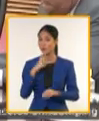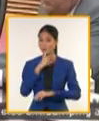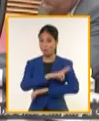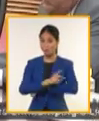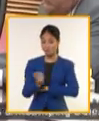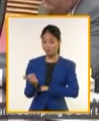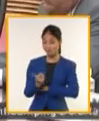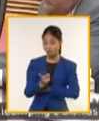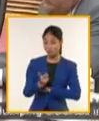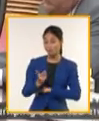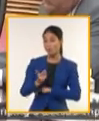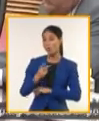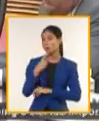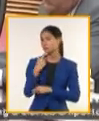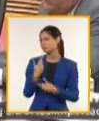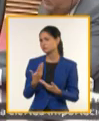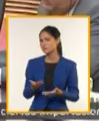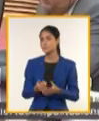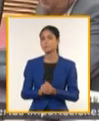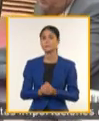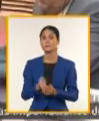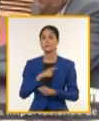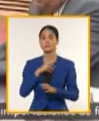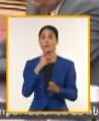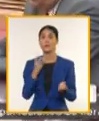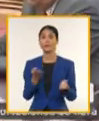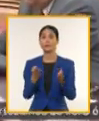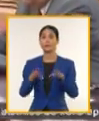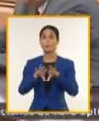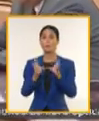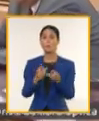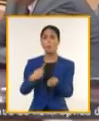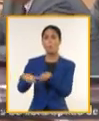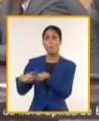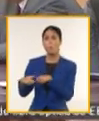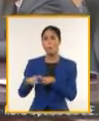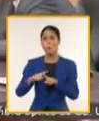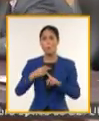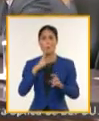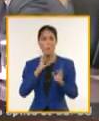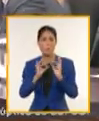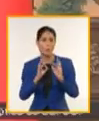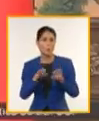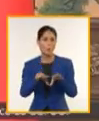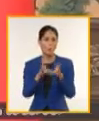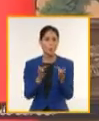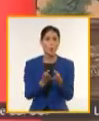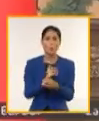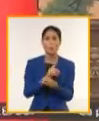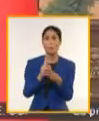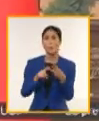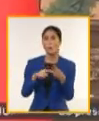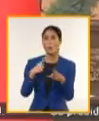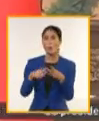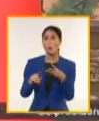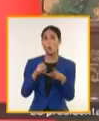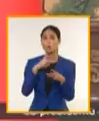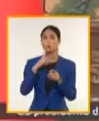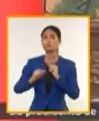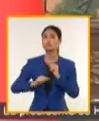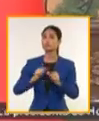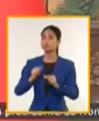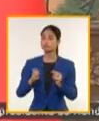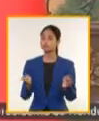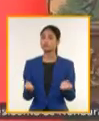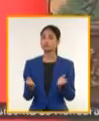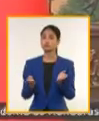manera efectiva la Iniciativa de Desarrollo Global, la Iniciativa de Seguridad Global, la Iniciativa de Civilización Global y la Iniciativa